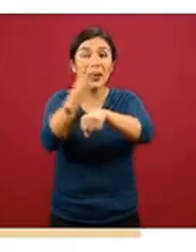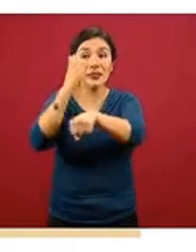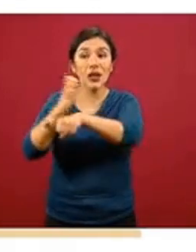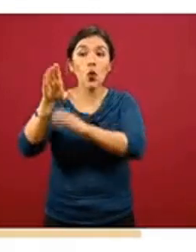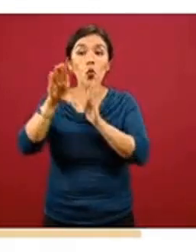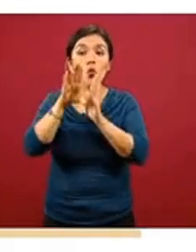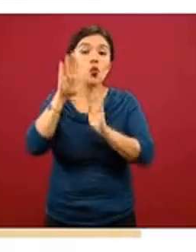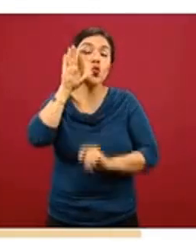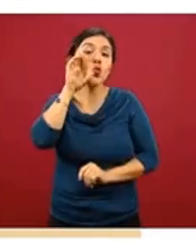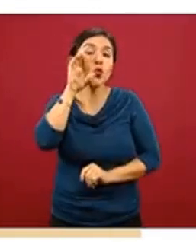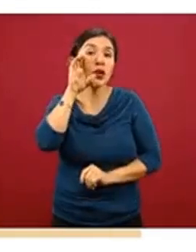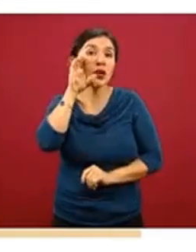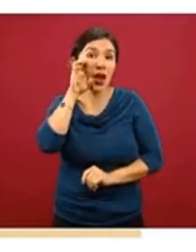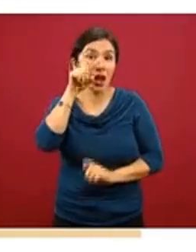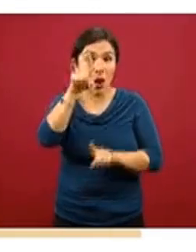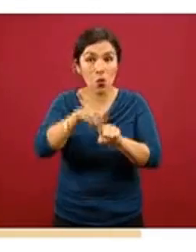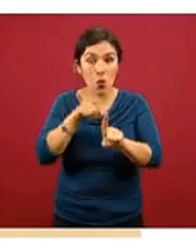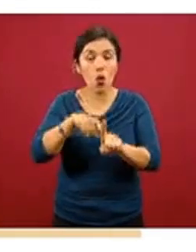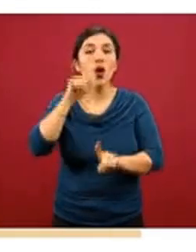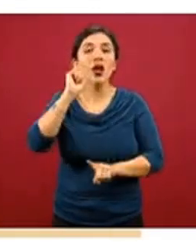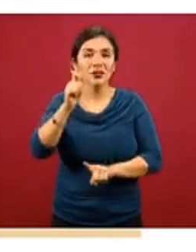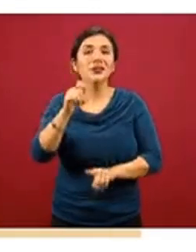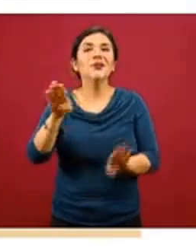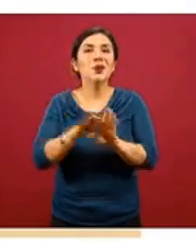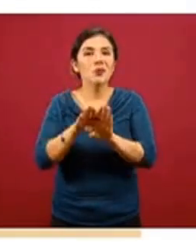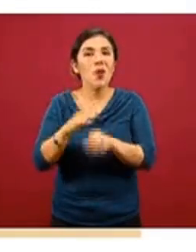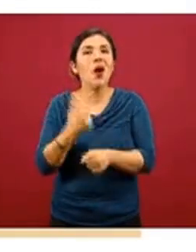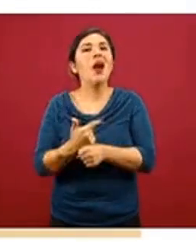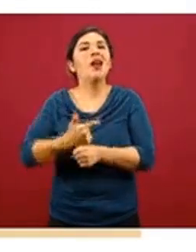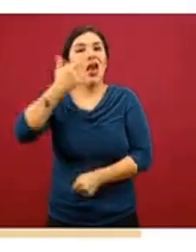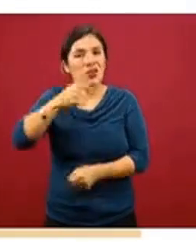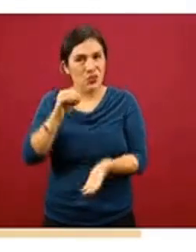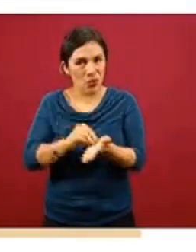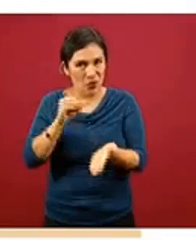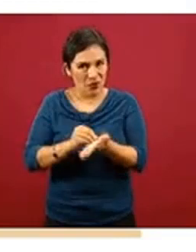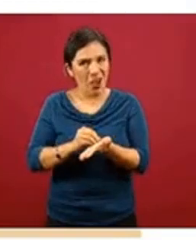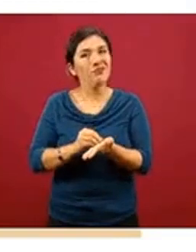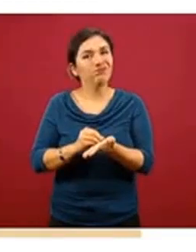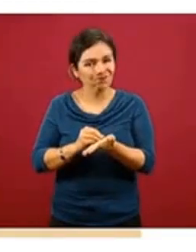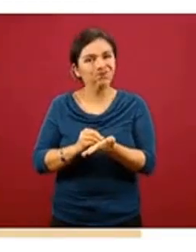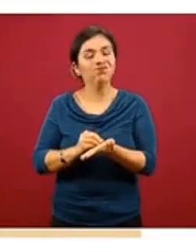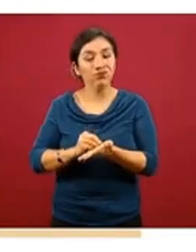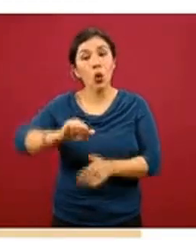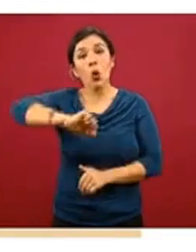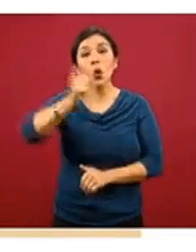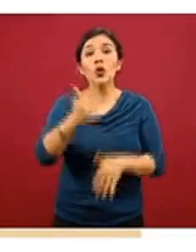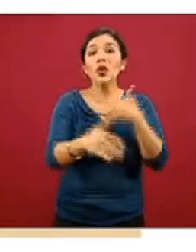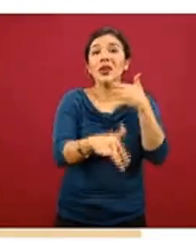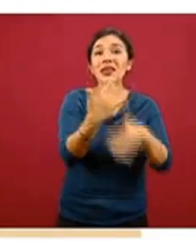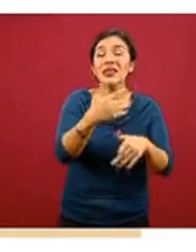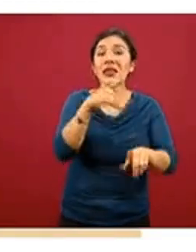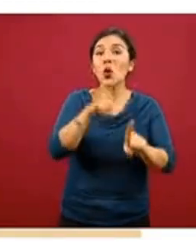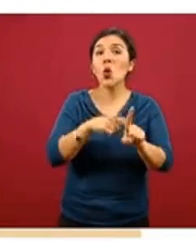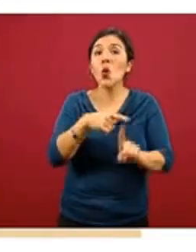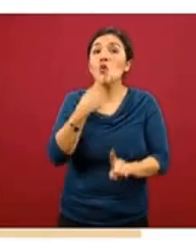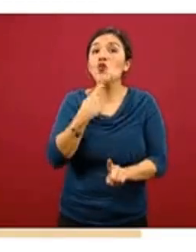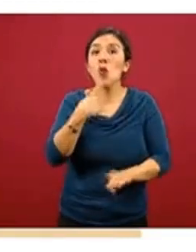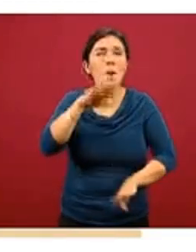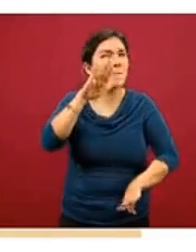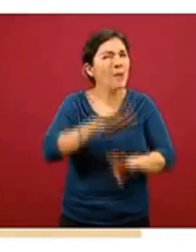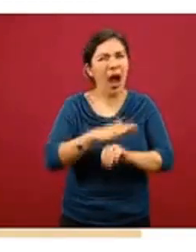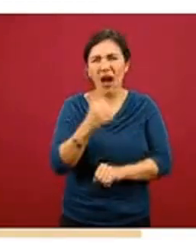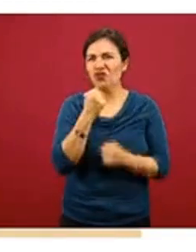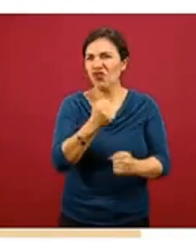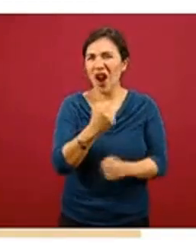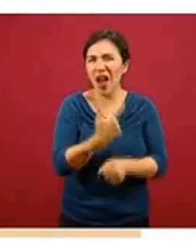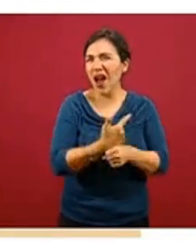federativas en color naranja que representan un nivel de riesgo alto y estas 15 en color rojo que representan un